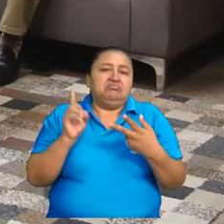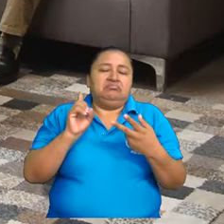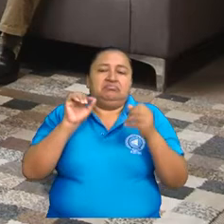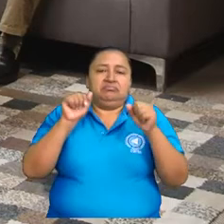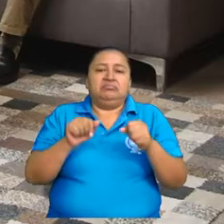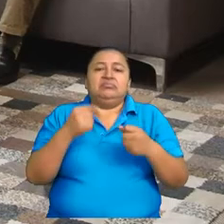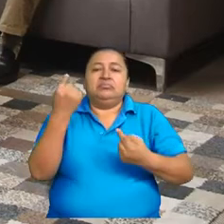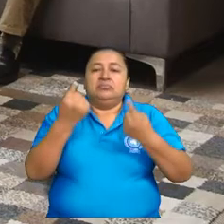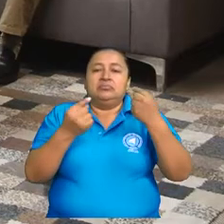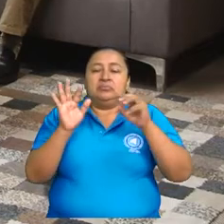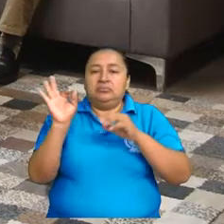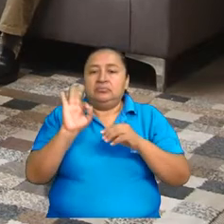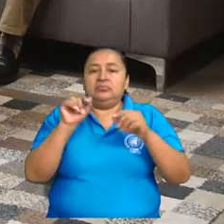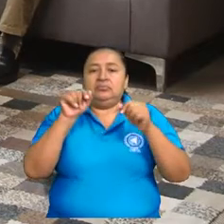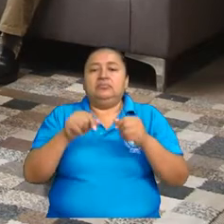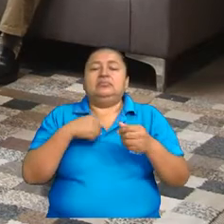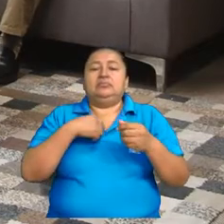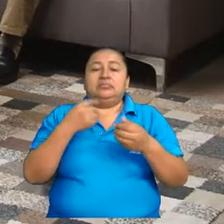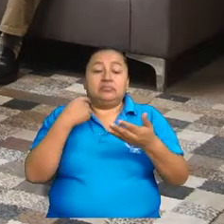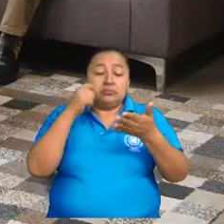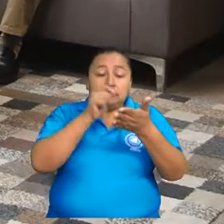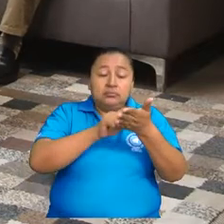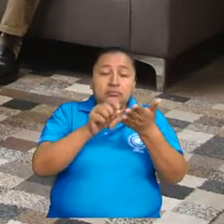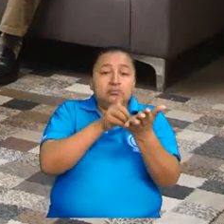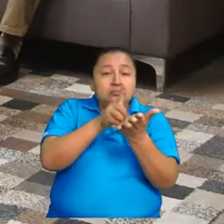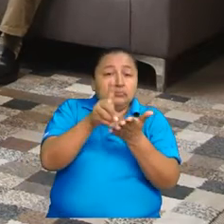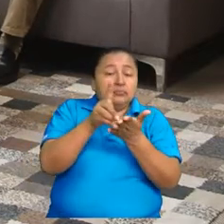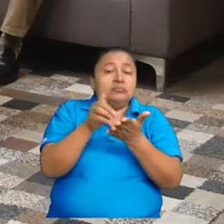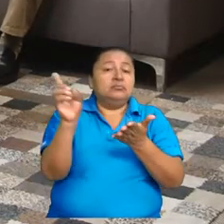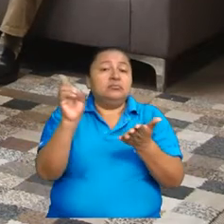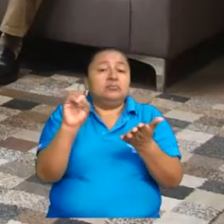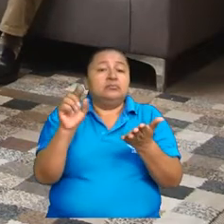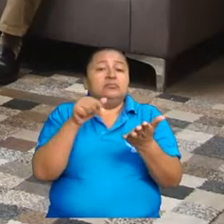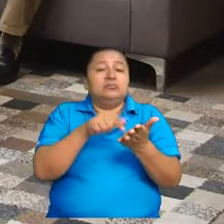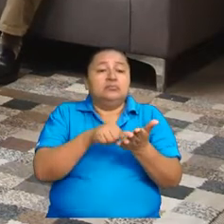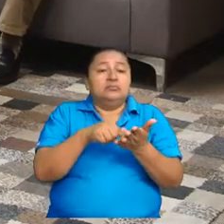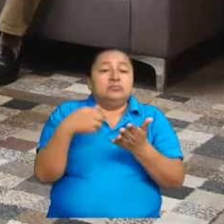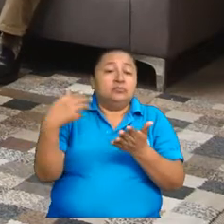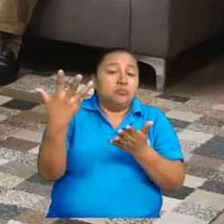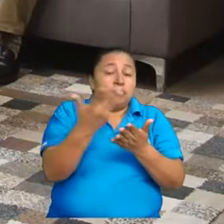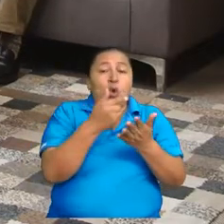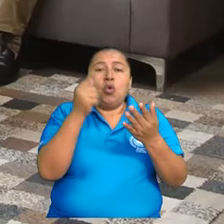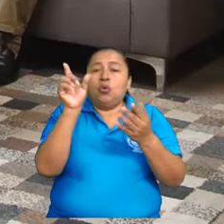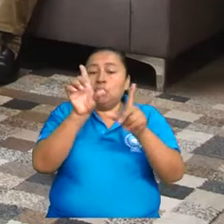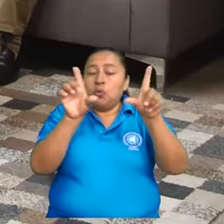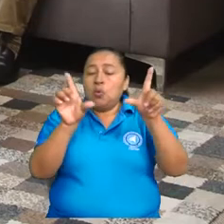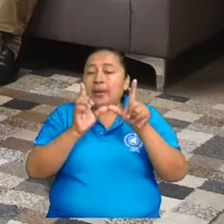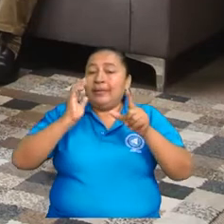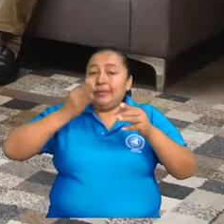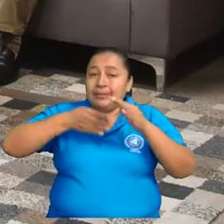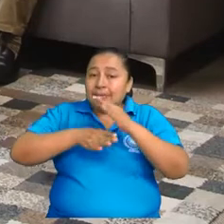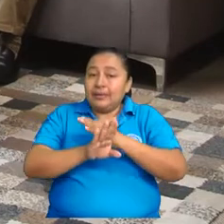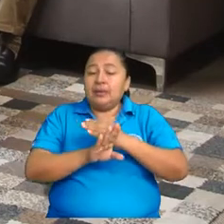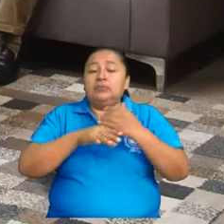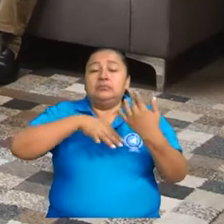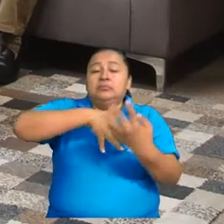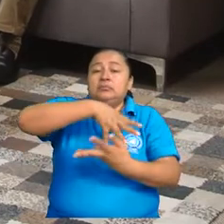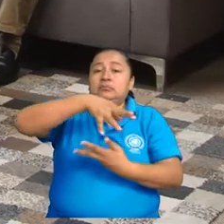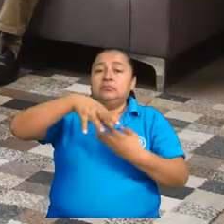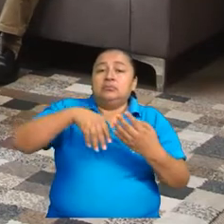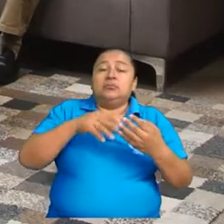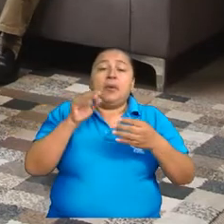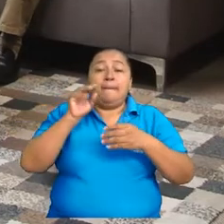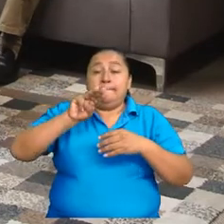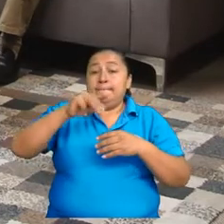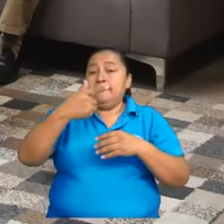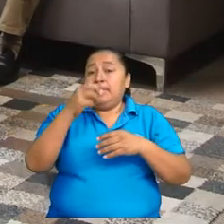de tal manera, y aparece la dirección y todo ese rollo. Entonces, en todos los puntos de entrada interactuamos con migración